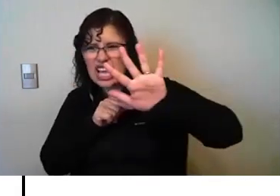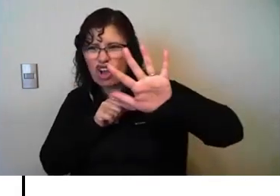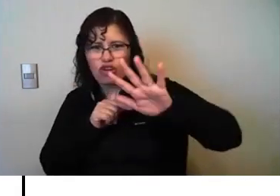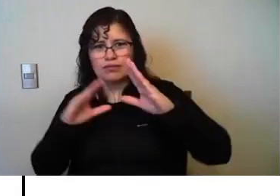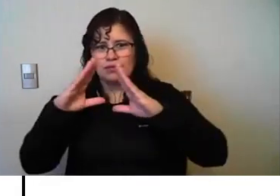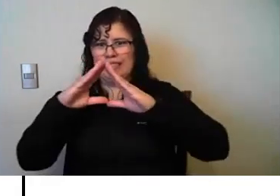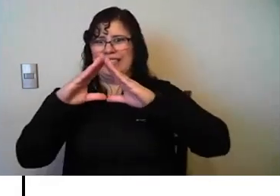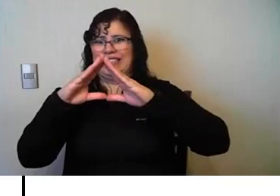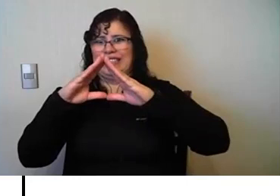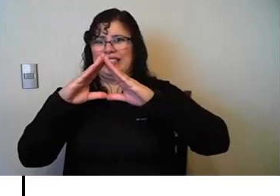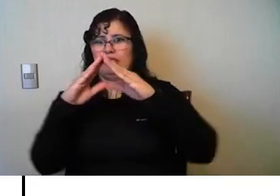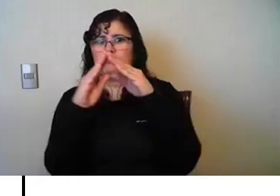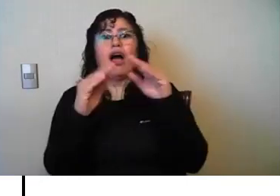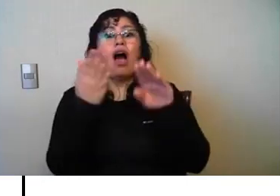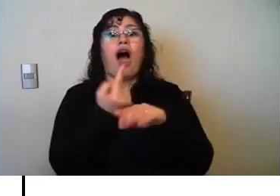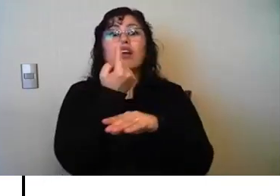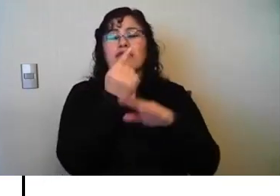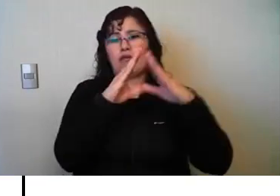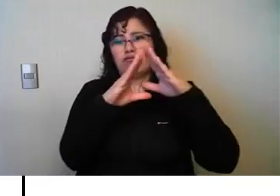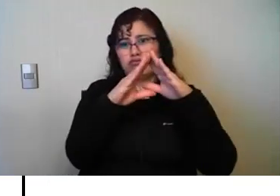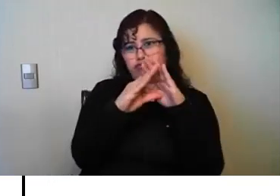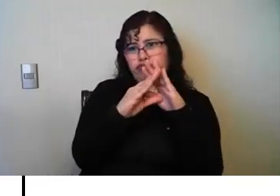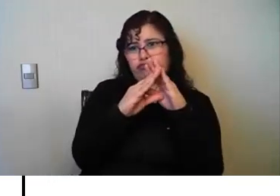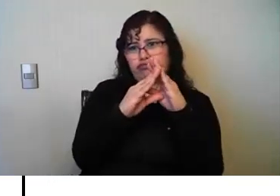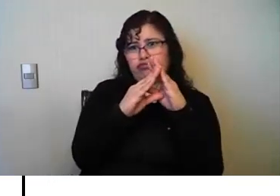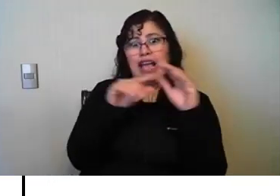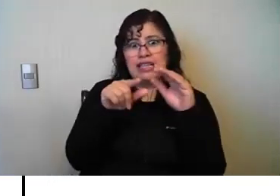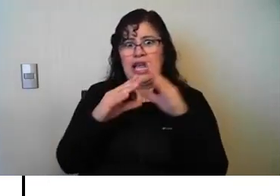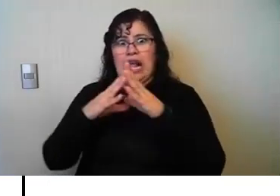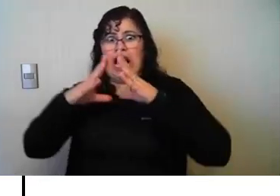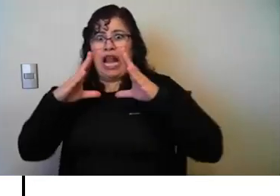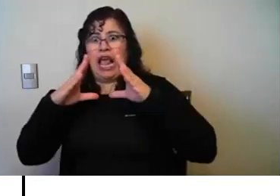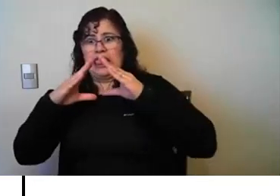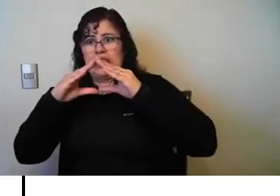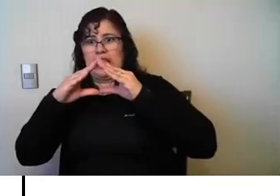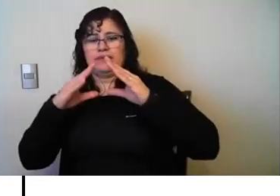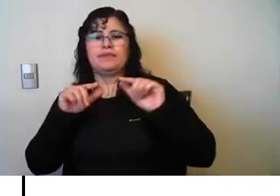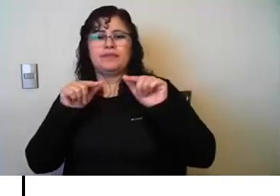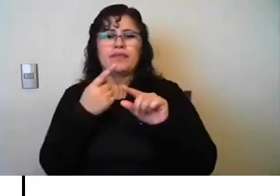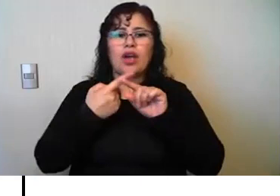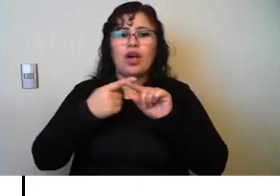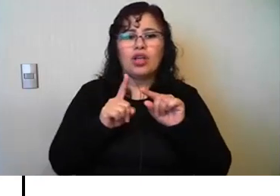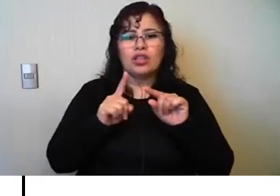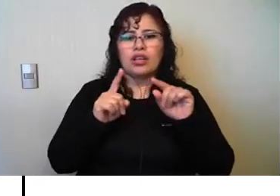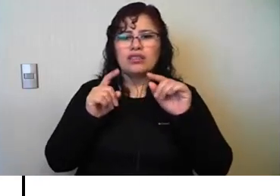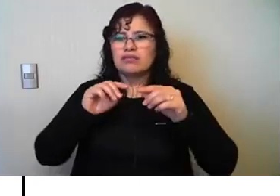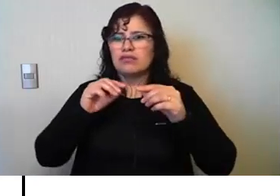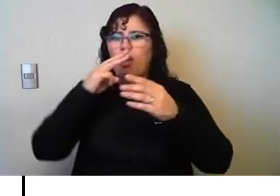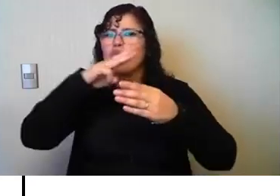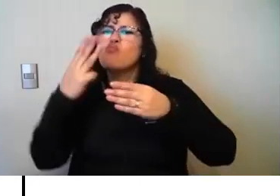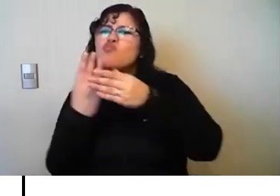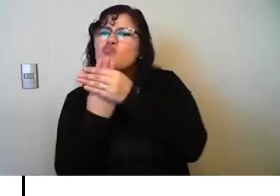grandes, ¿ya? Esto, si se fijan acá. Y luego tenemos una capa multiforme,